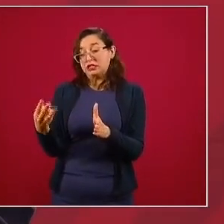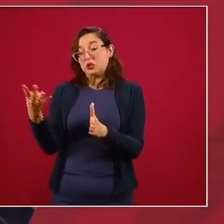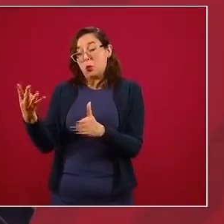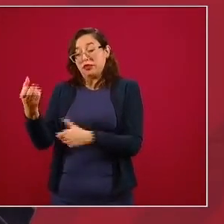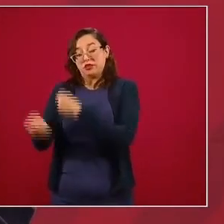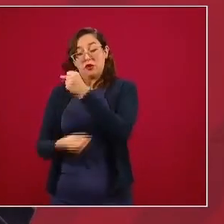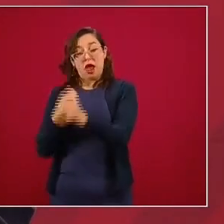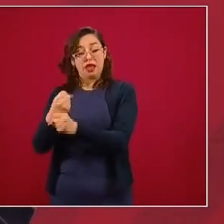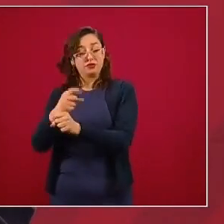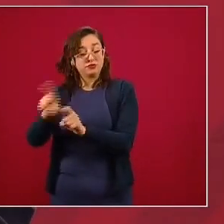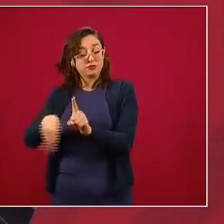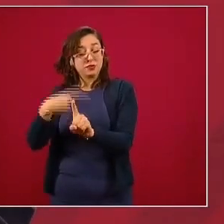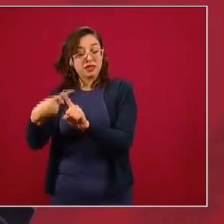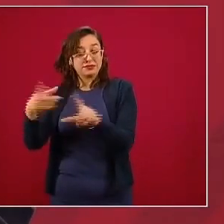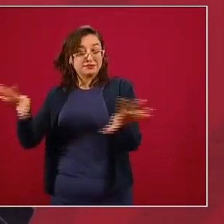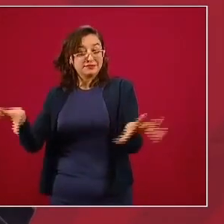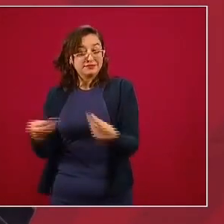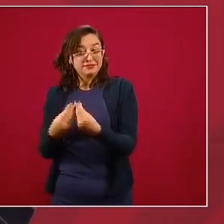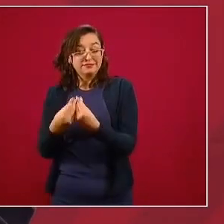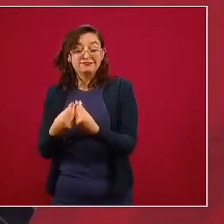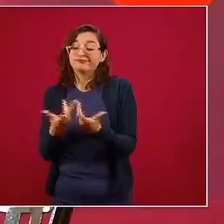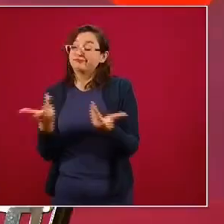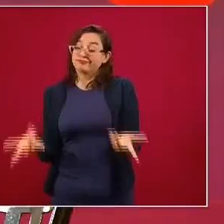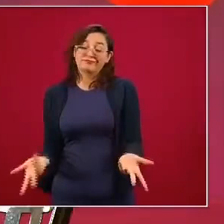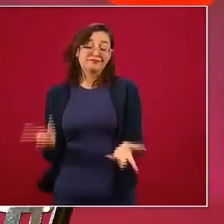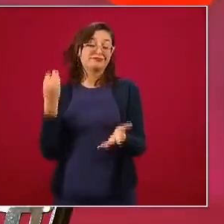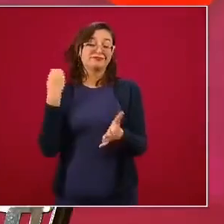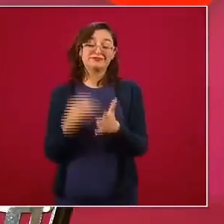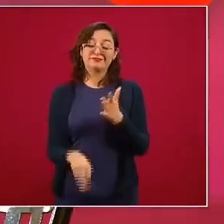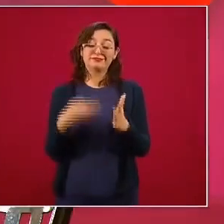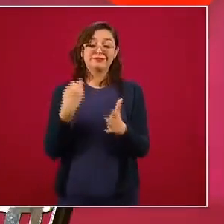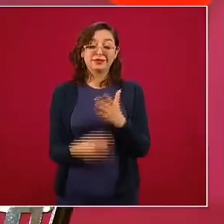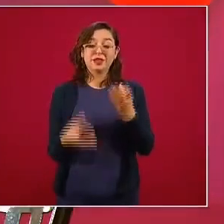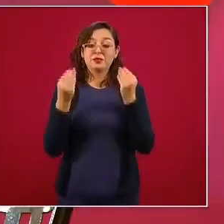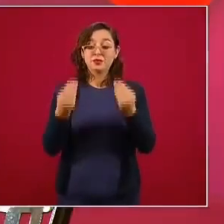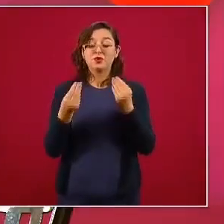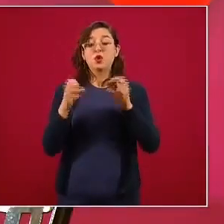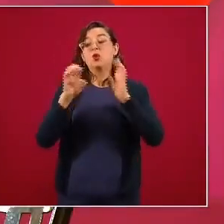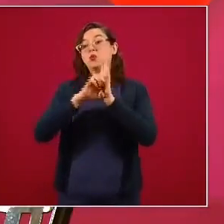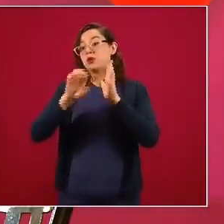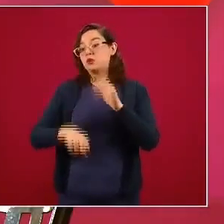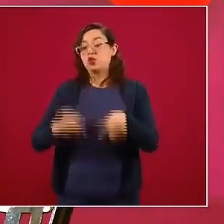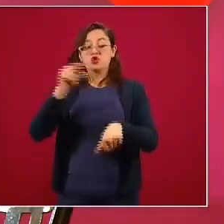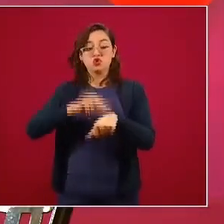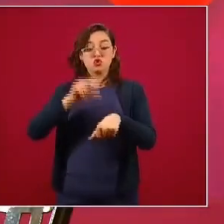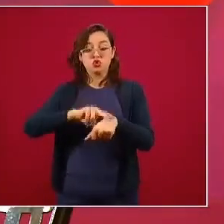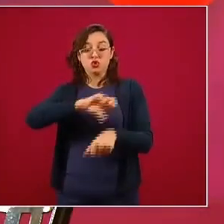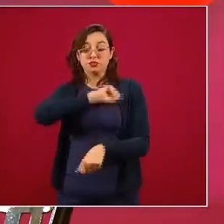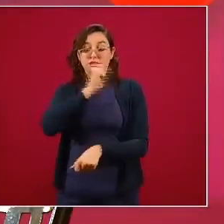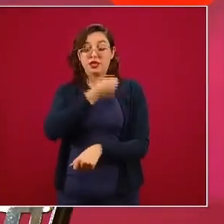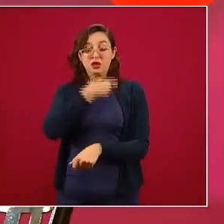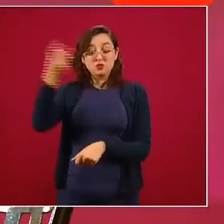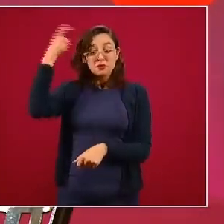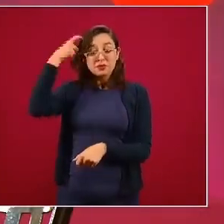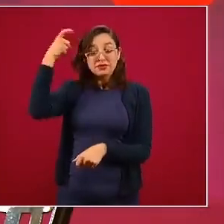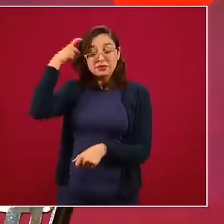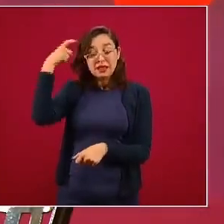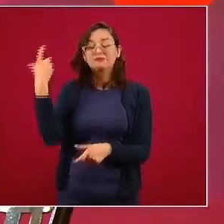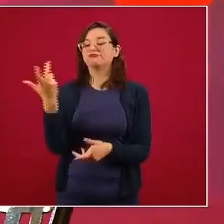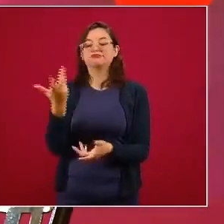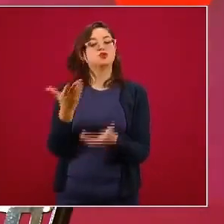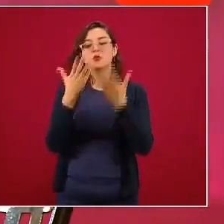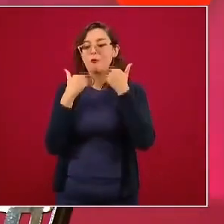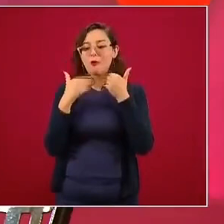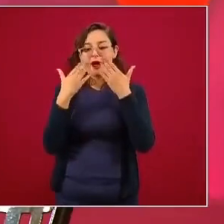veces 4 años. Y hay carencias muy grandes. En salud mental, por ejemplo, no tenemos especialistas en salud mental.